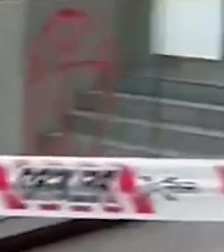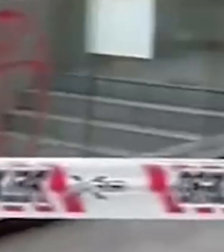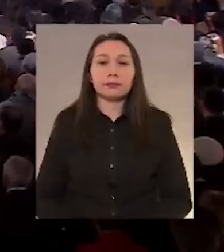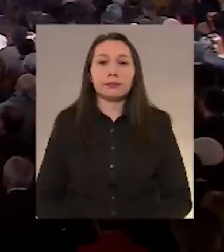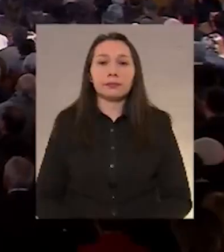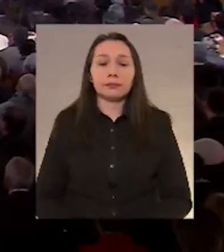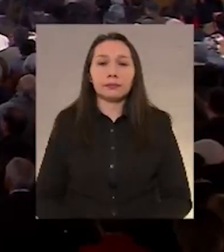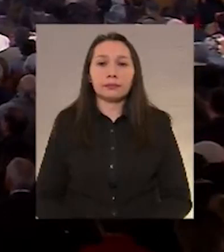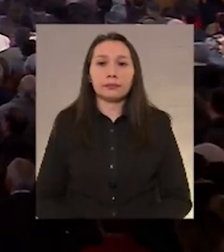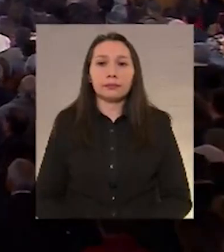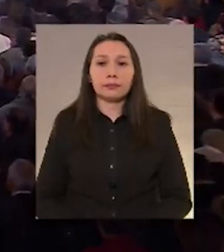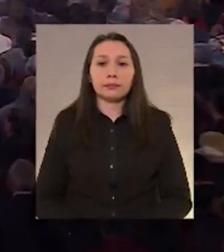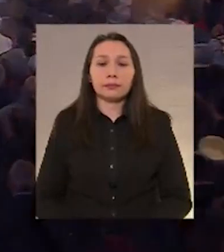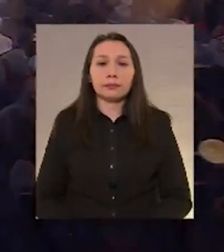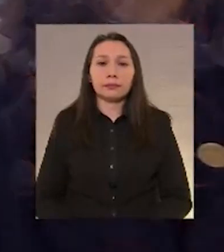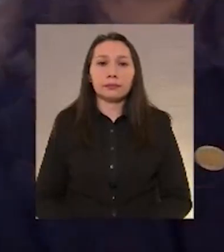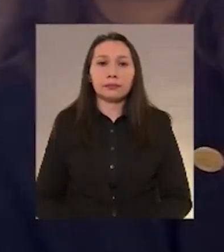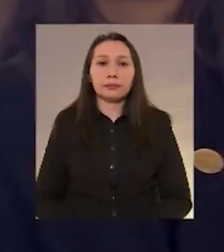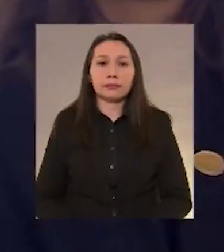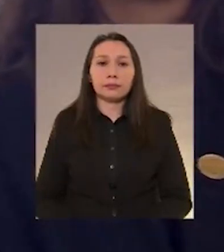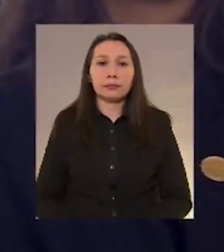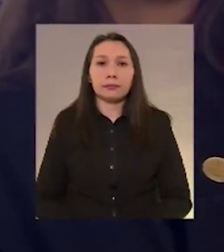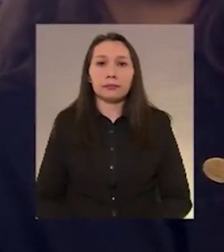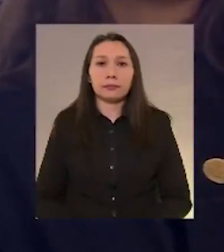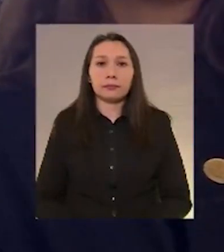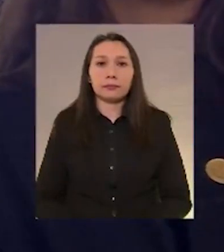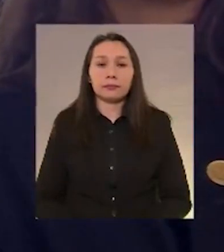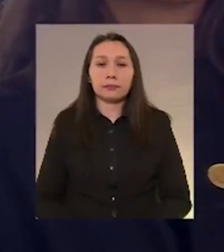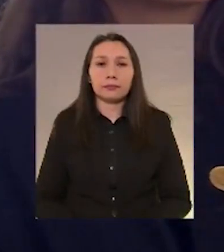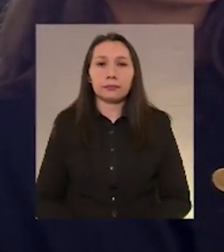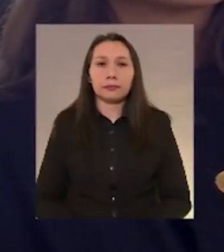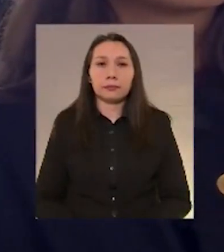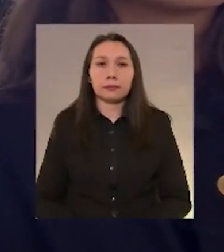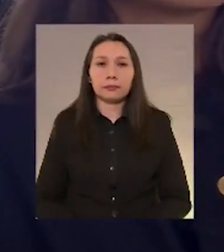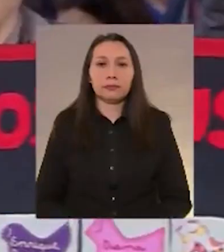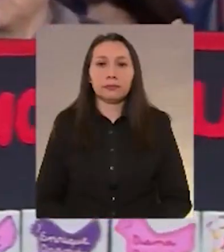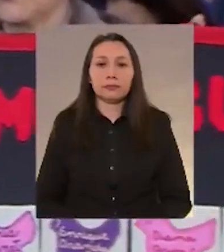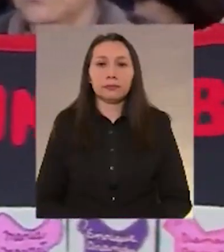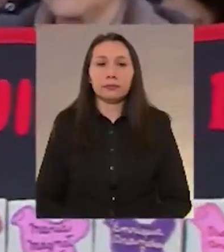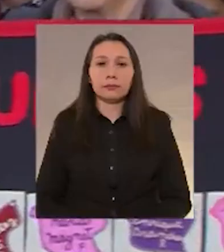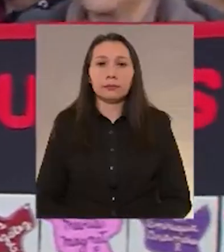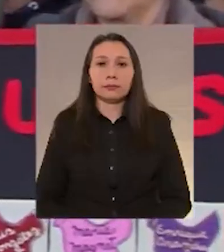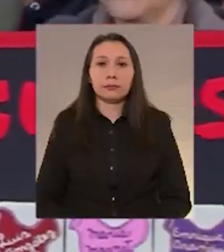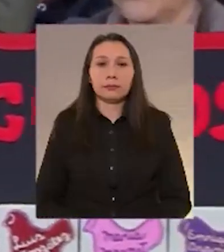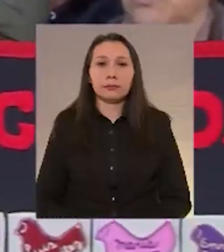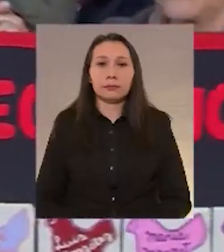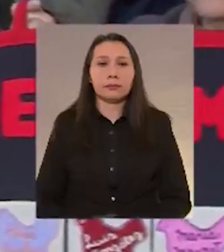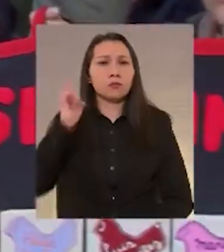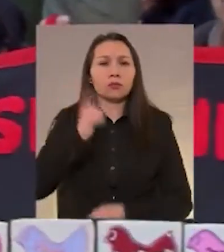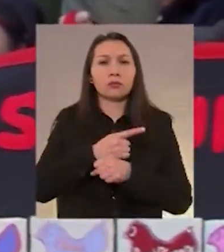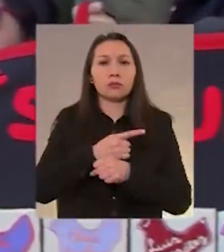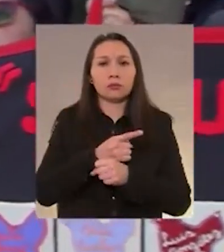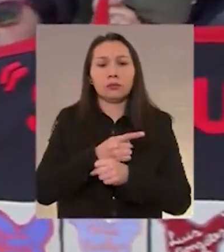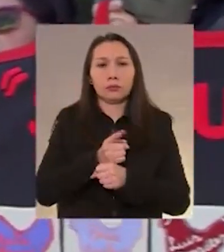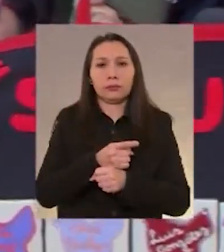proteger la democracia. Sin embargo, la derecha con Chile Vamos al Frente se ha desmarcado del evento y ha anunciado que realizará una